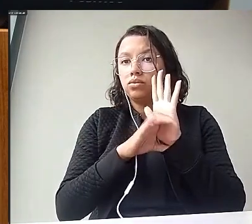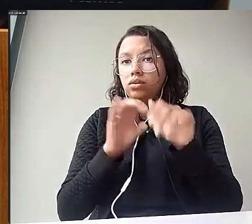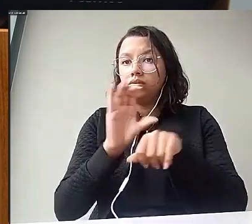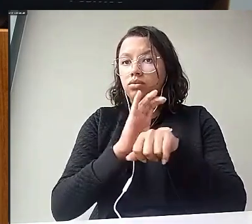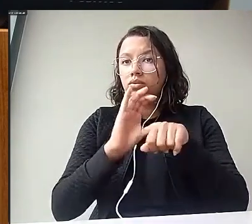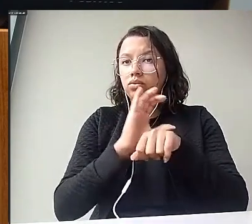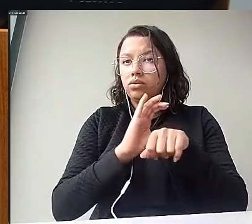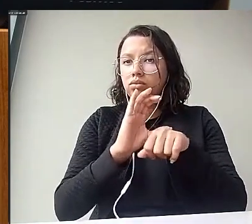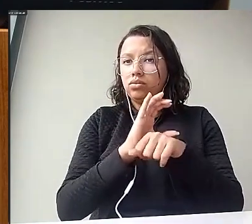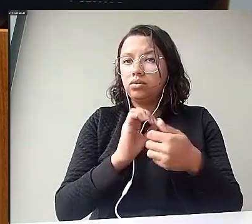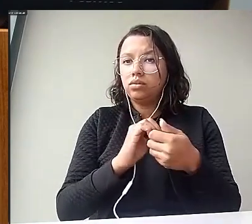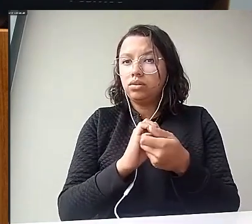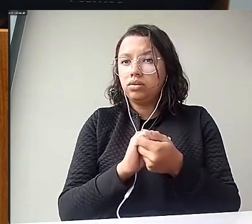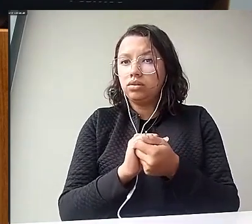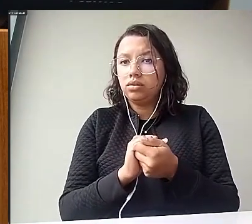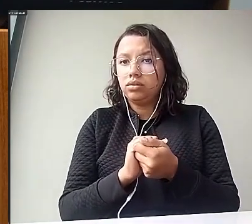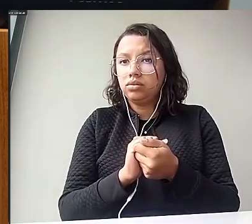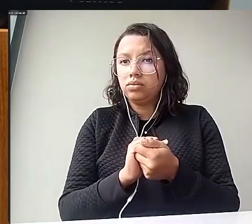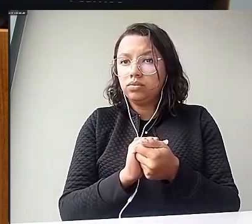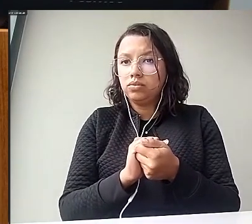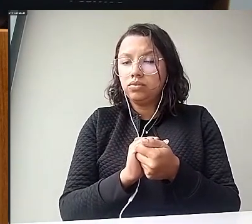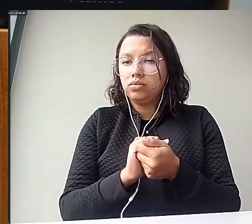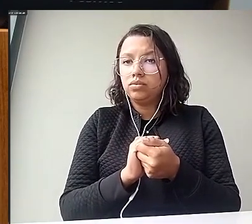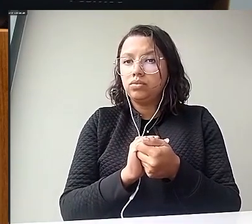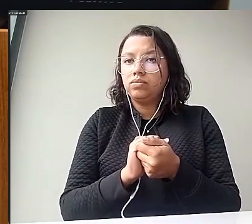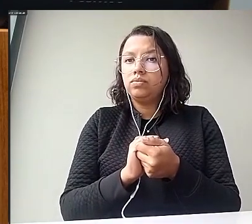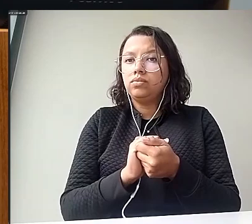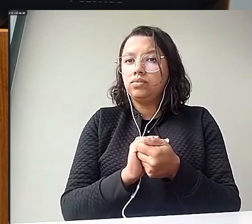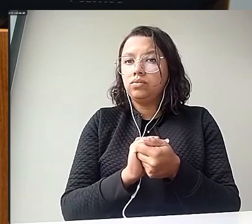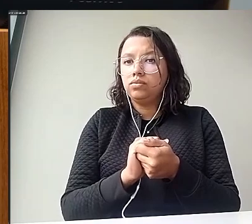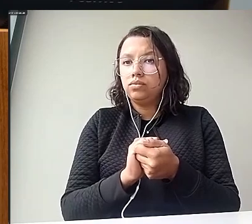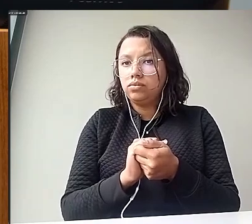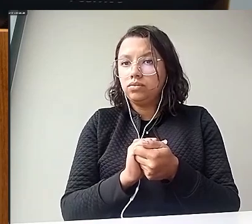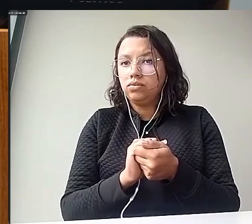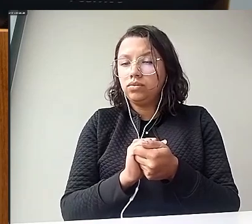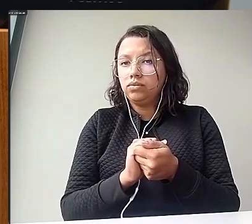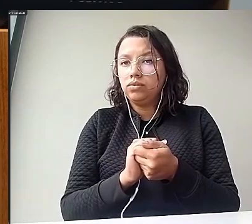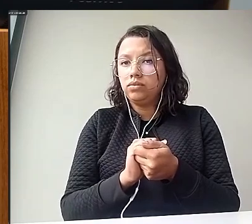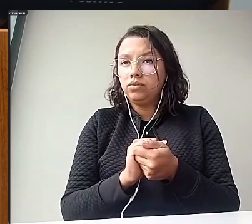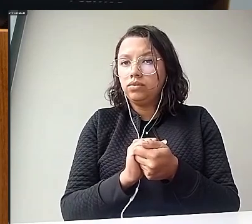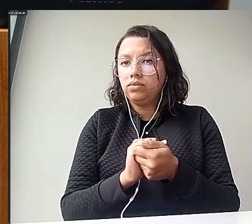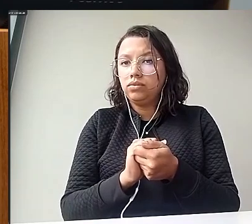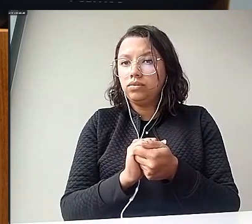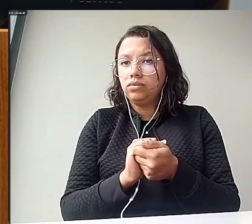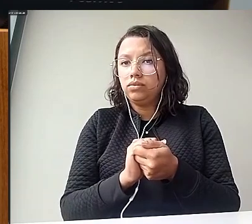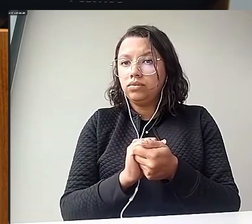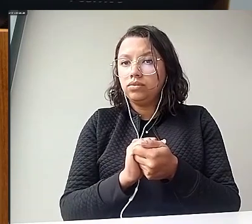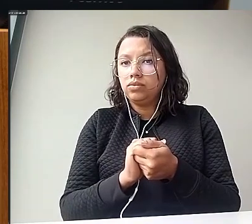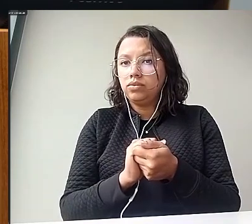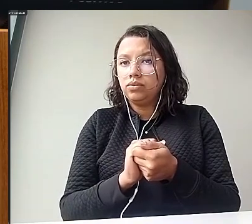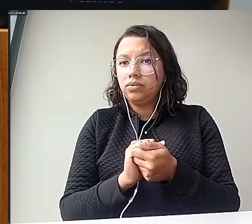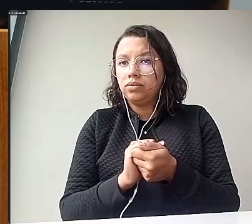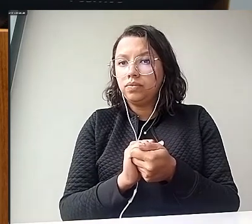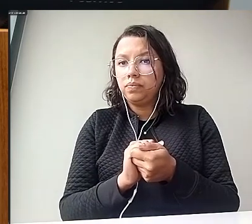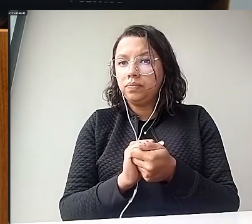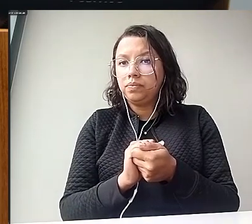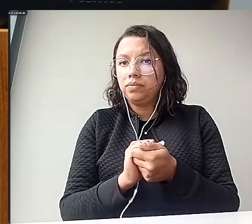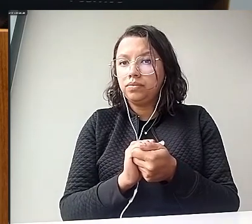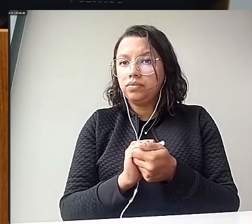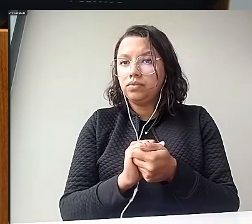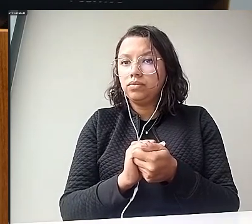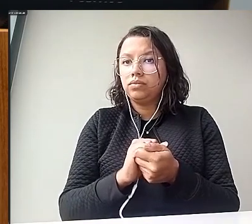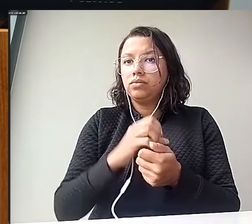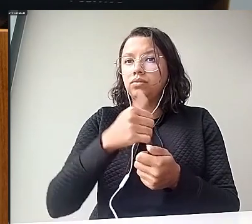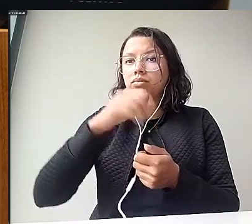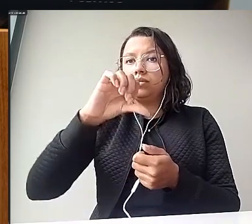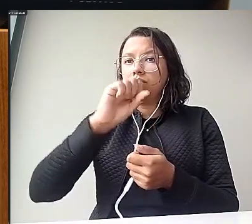constitucionalismo antiguo, es decir, los conceptos del constitucionalismo del siglo XVIII, son